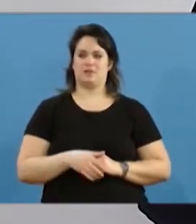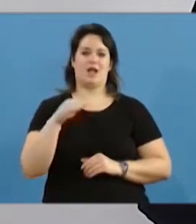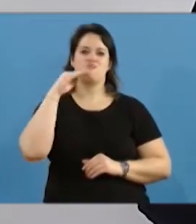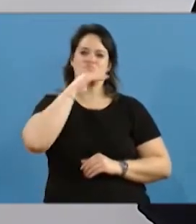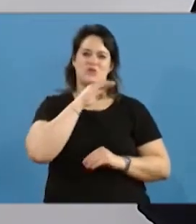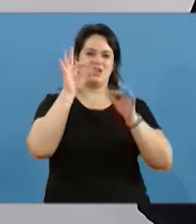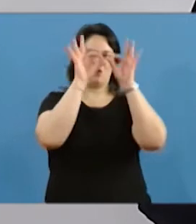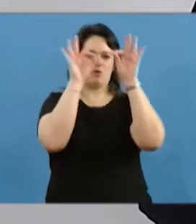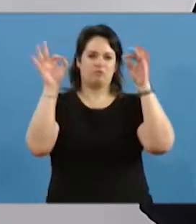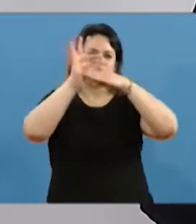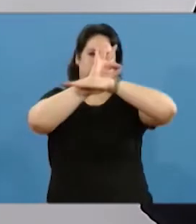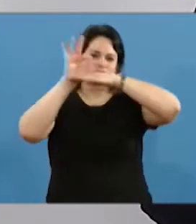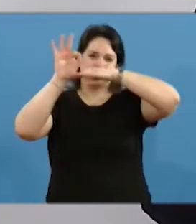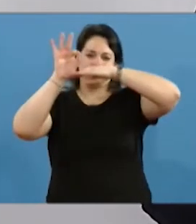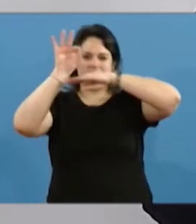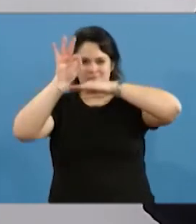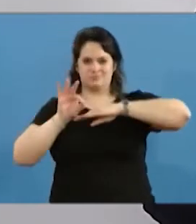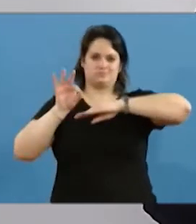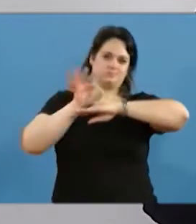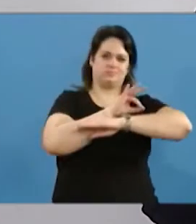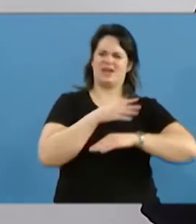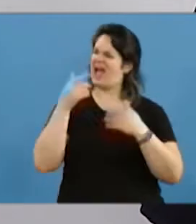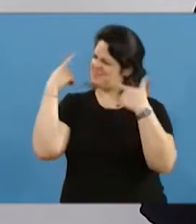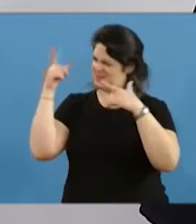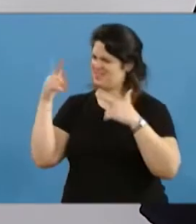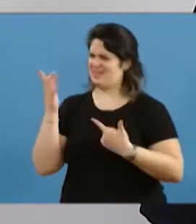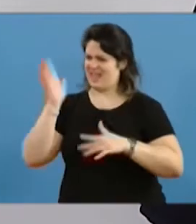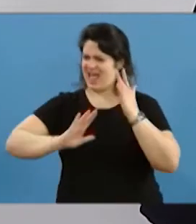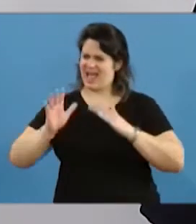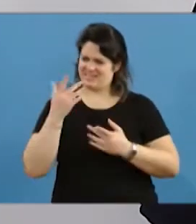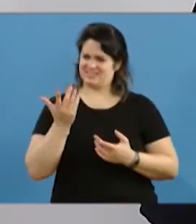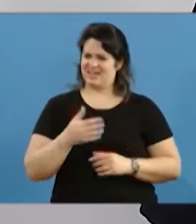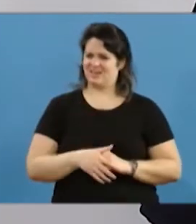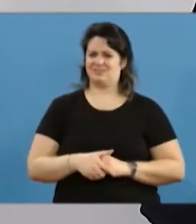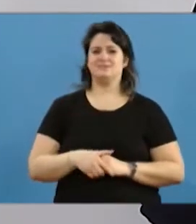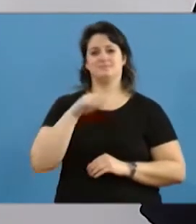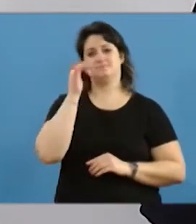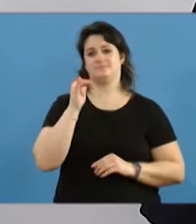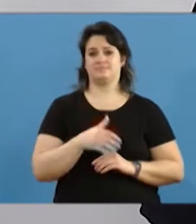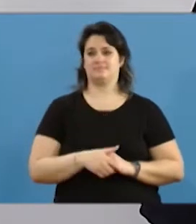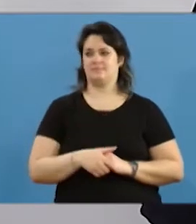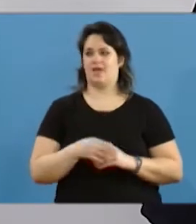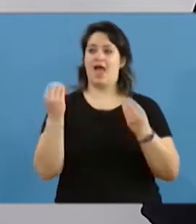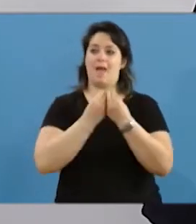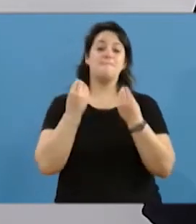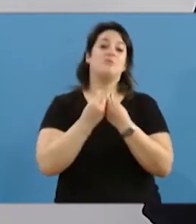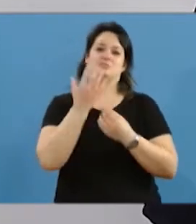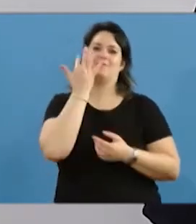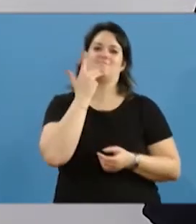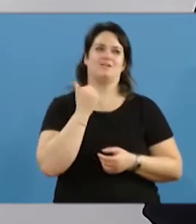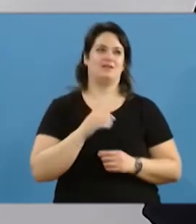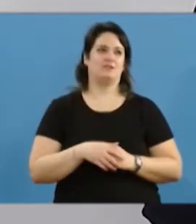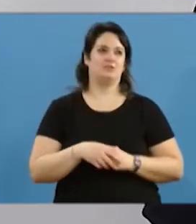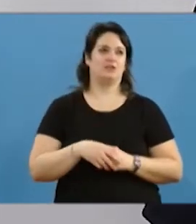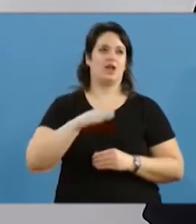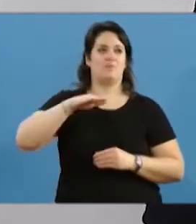hago bien bonito con regla. Qué divertido que es hacer gráficos, ¿eh? Sí, hay, es interesante. A muchos chicos les gustan y algunos